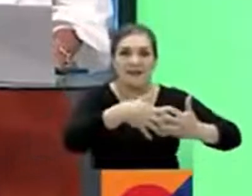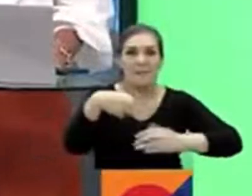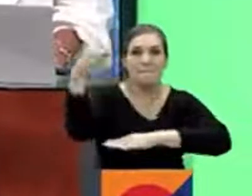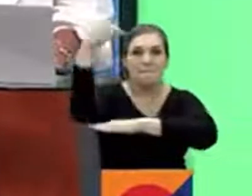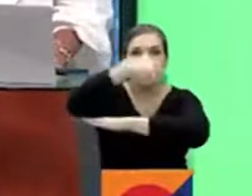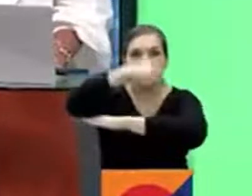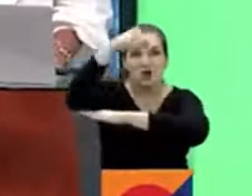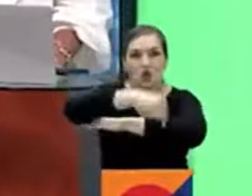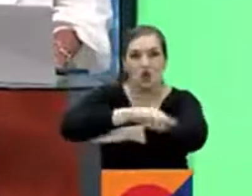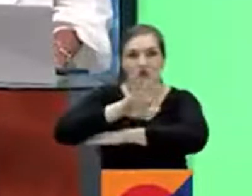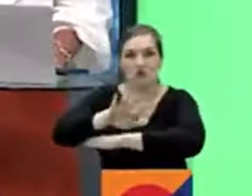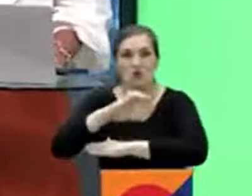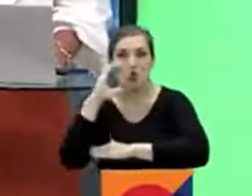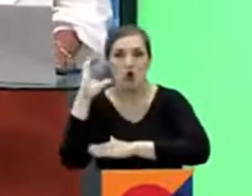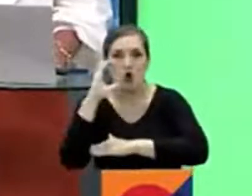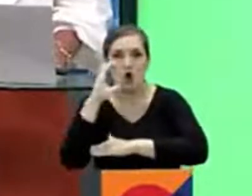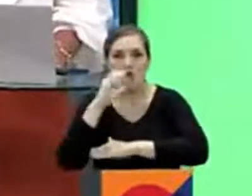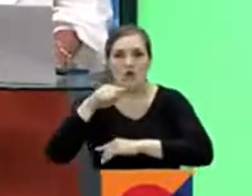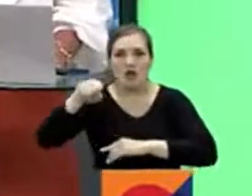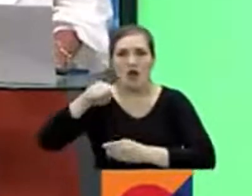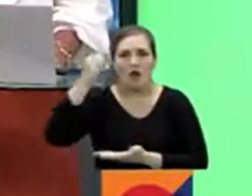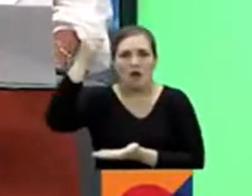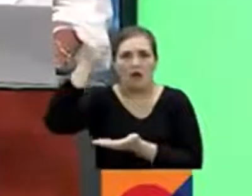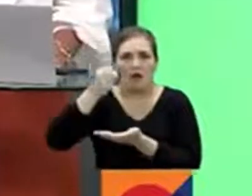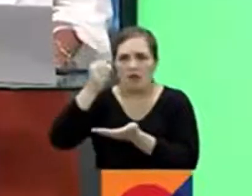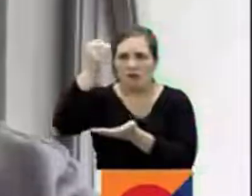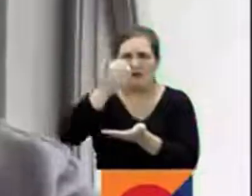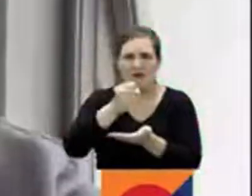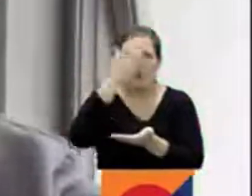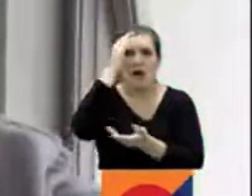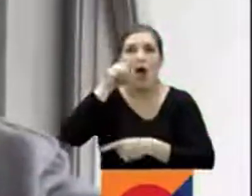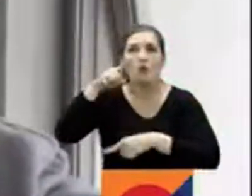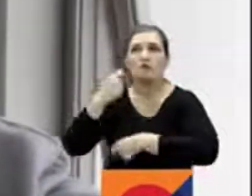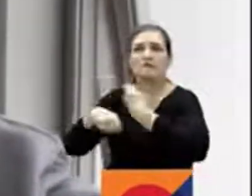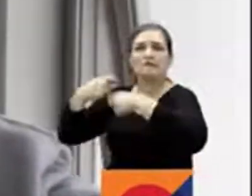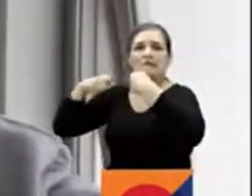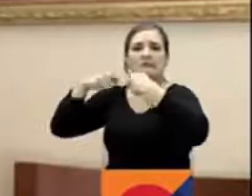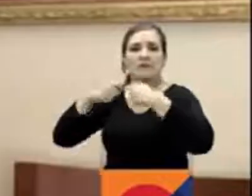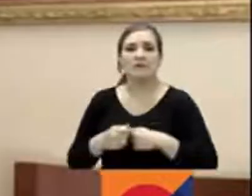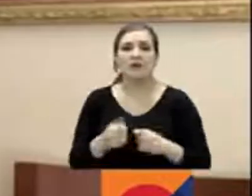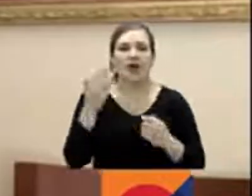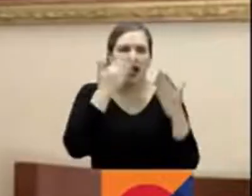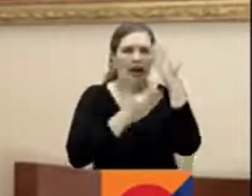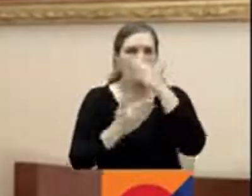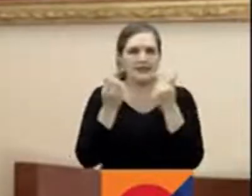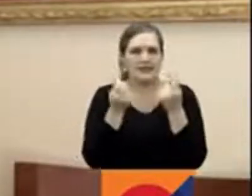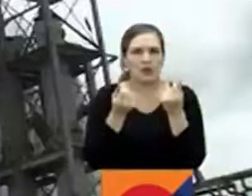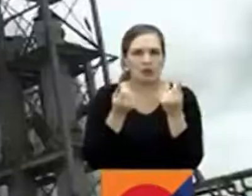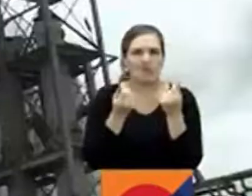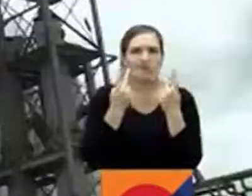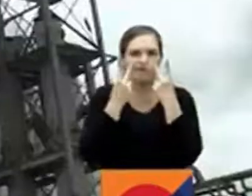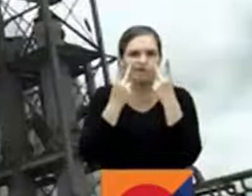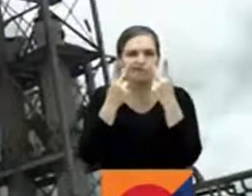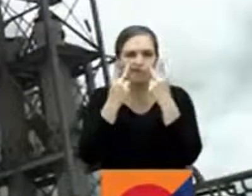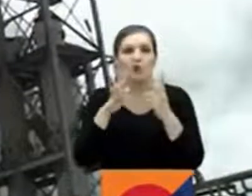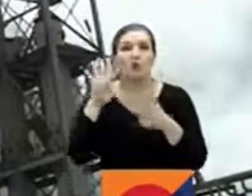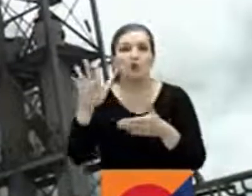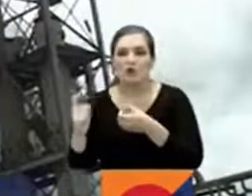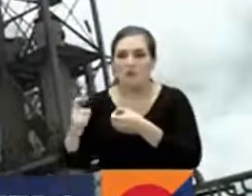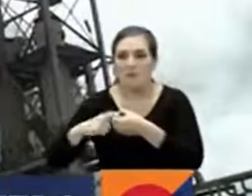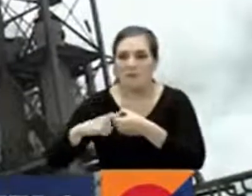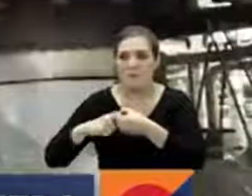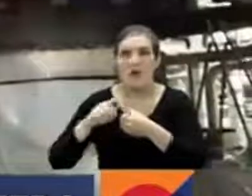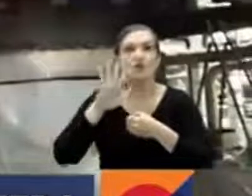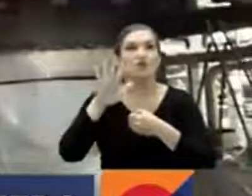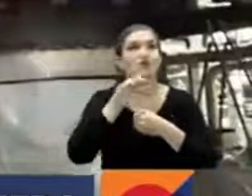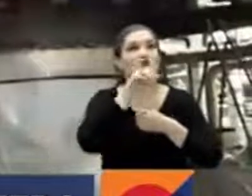Expertos dicen que inversionistas vendieron algunas acciones. Analistas económicos afirman que la caída en las acciones petroleras y mineras en Canadá